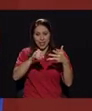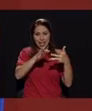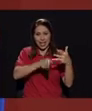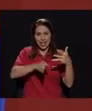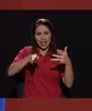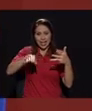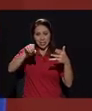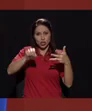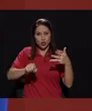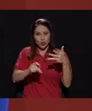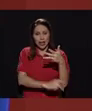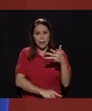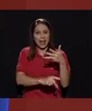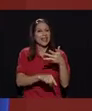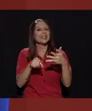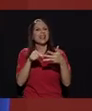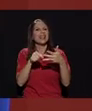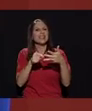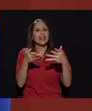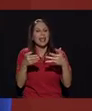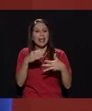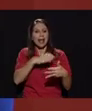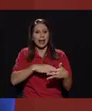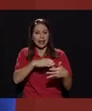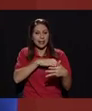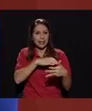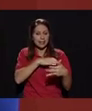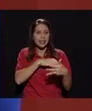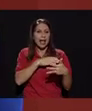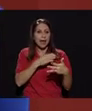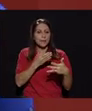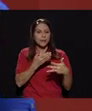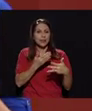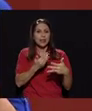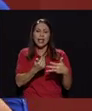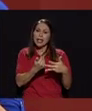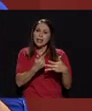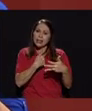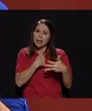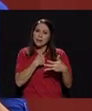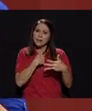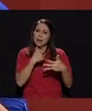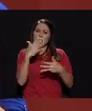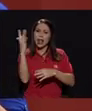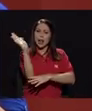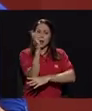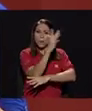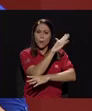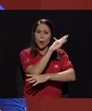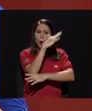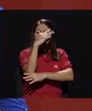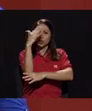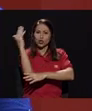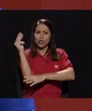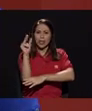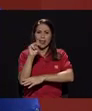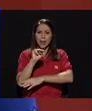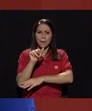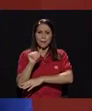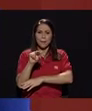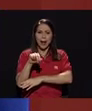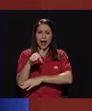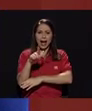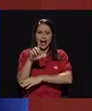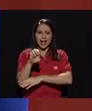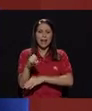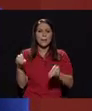Terra Basierpe tiene la característica de que encierra el bosque de mangle más importante del